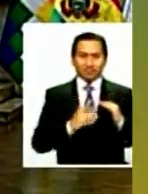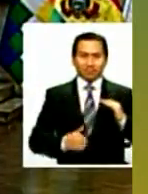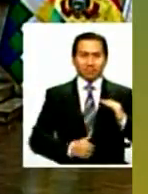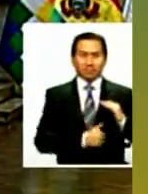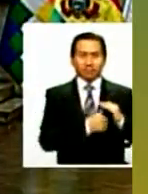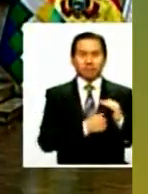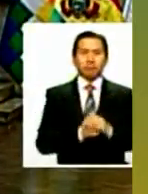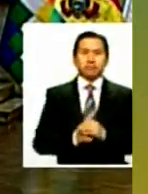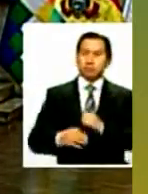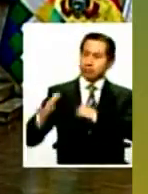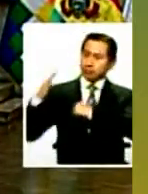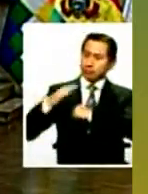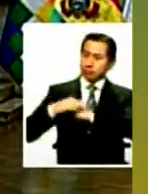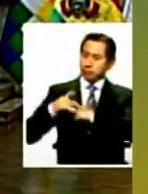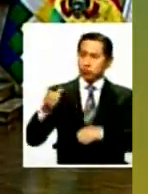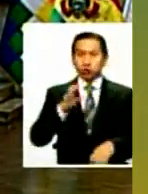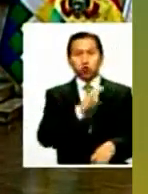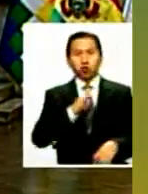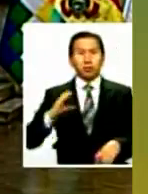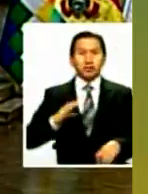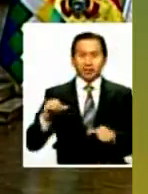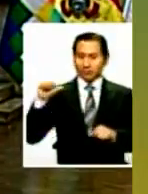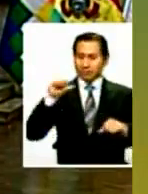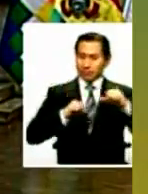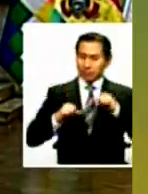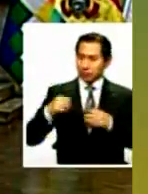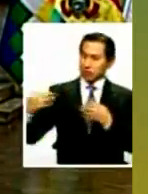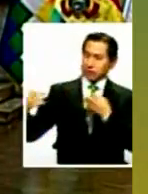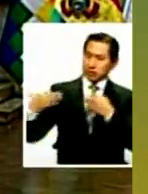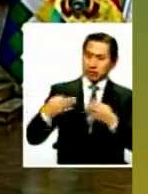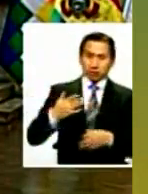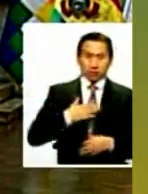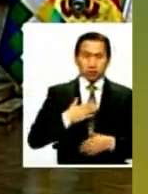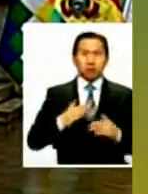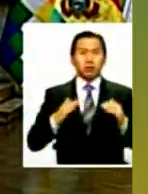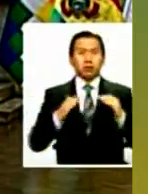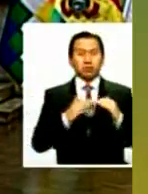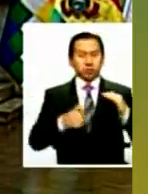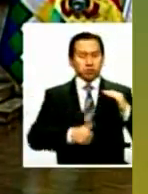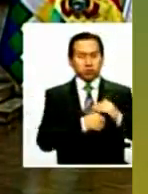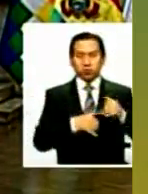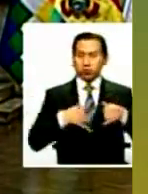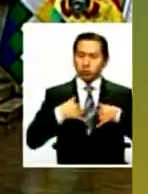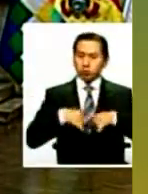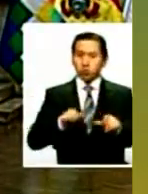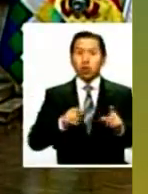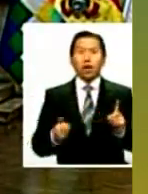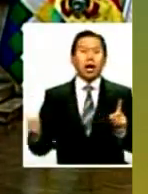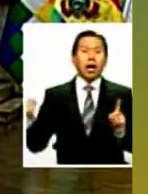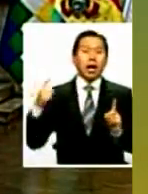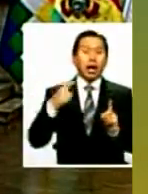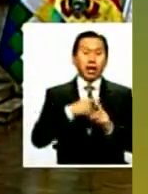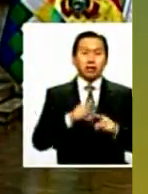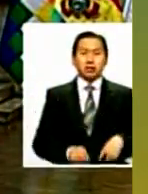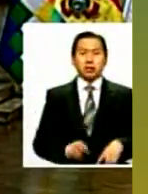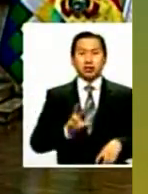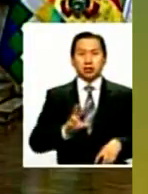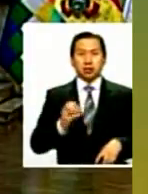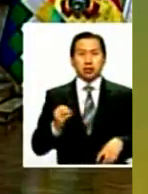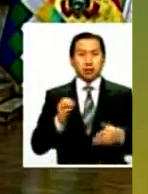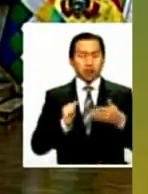indicar de que es una buena medida. Ellos tienen aproximadamente 600.000 microempresas afiliadas. De parte de las pequeñas